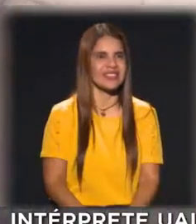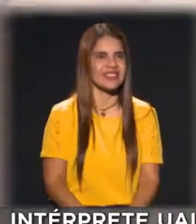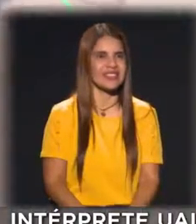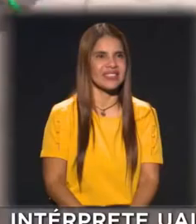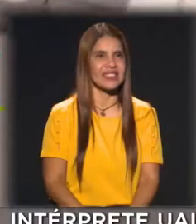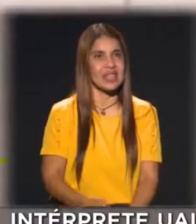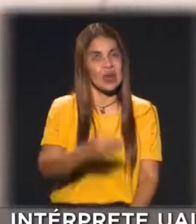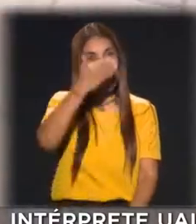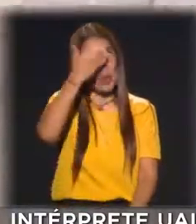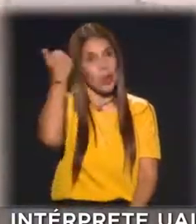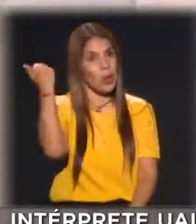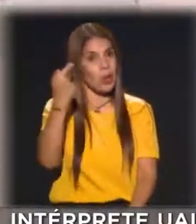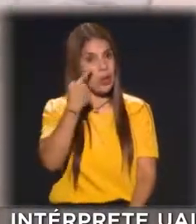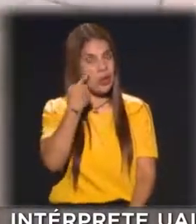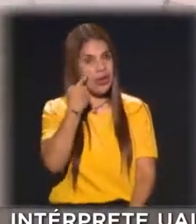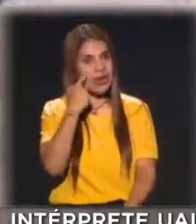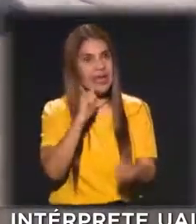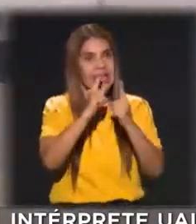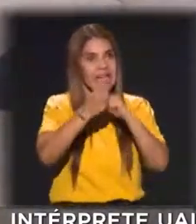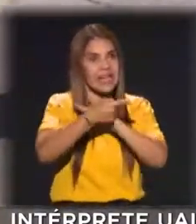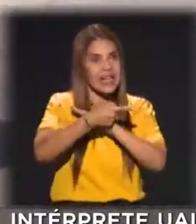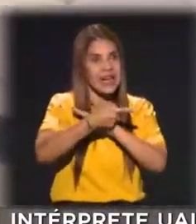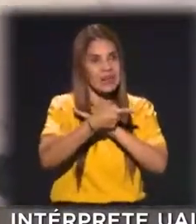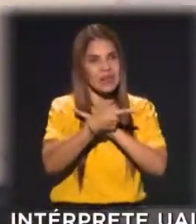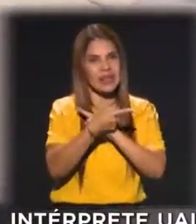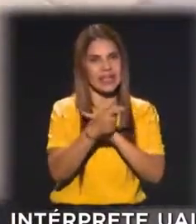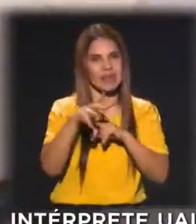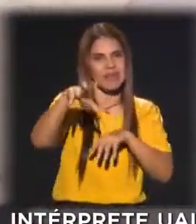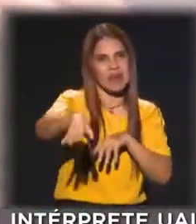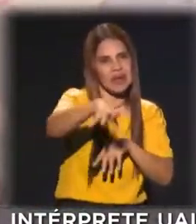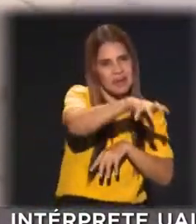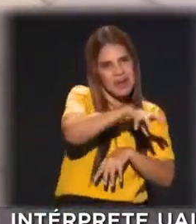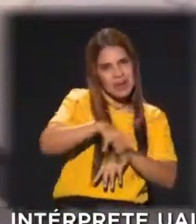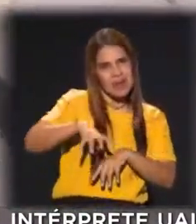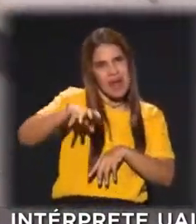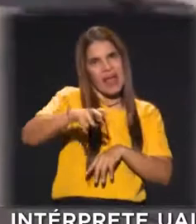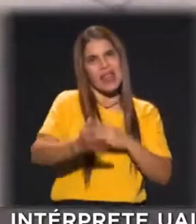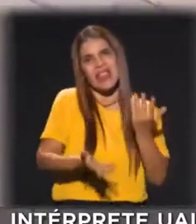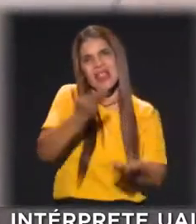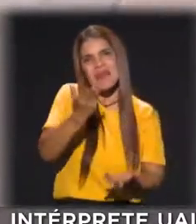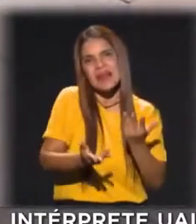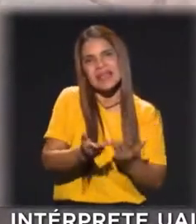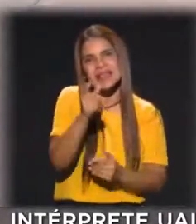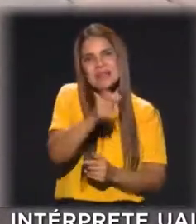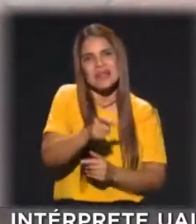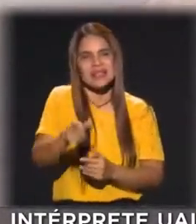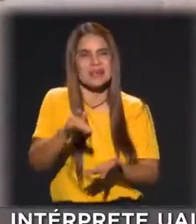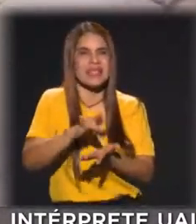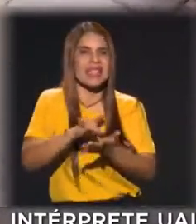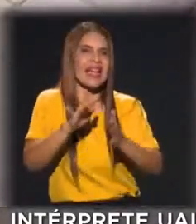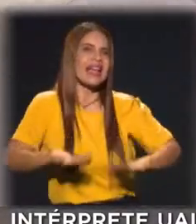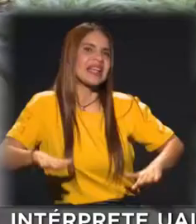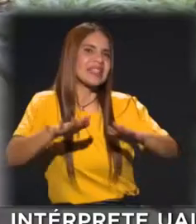No se les olvide modificar el circuito de acuerdo al número de participantes, al espacio que tengan